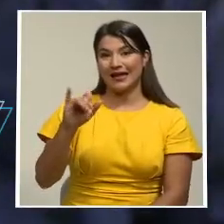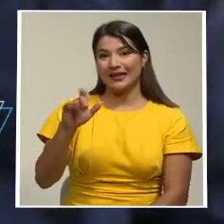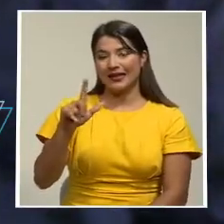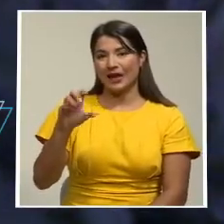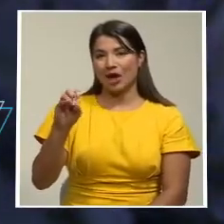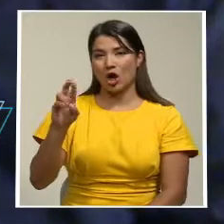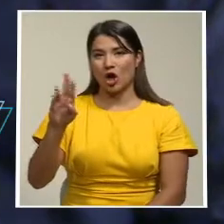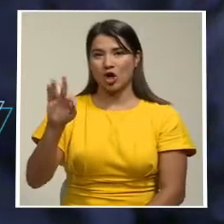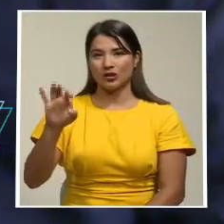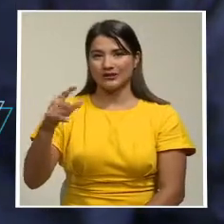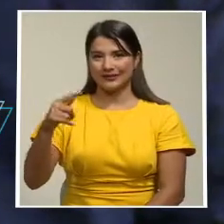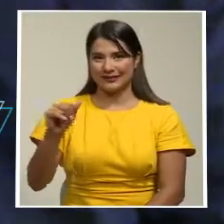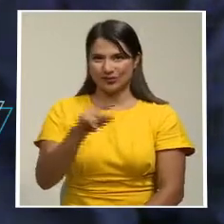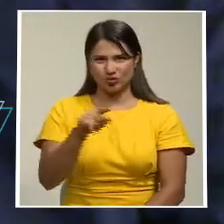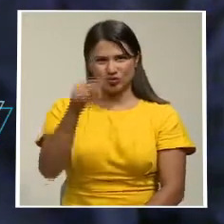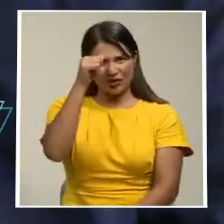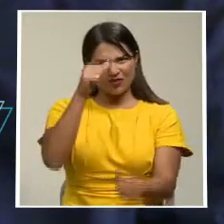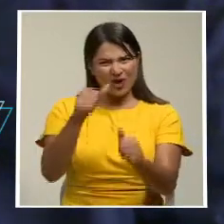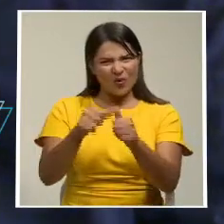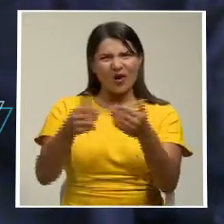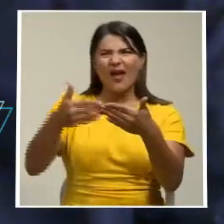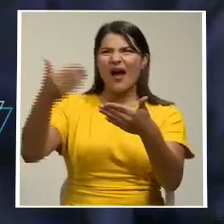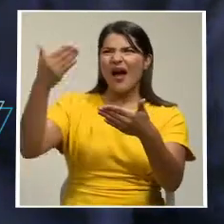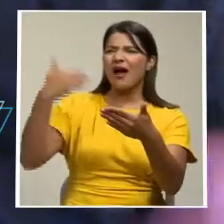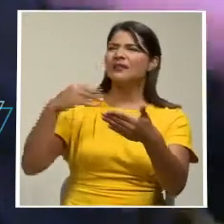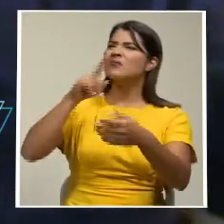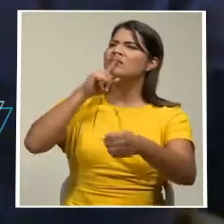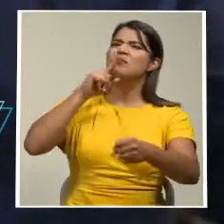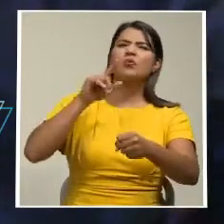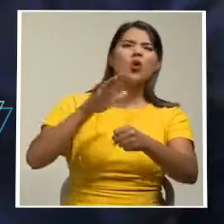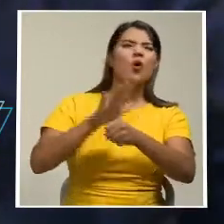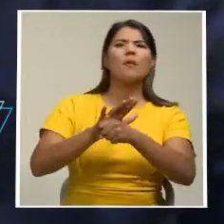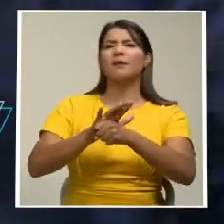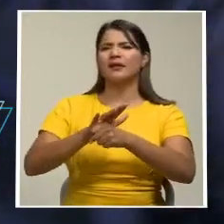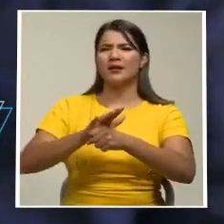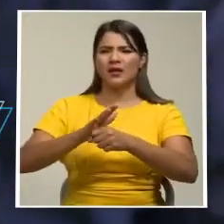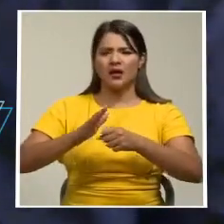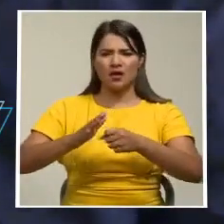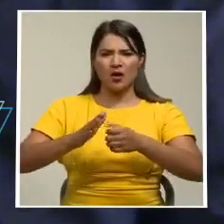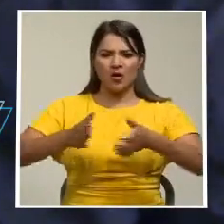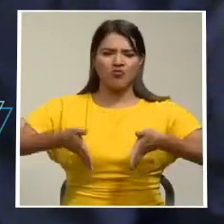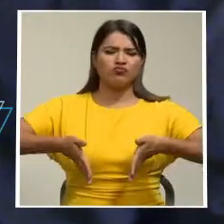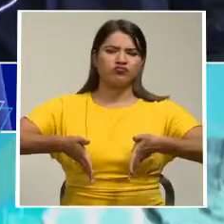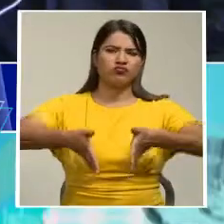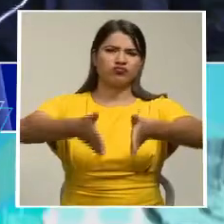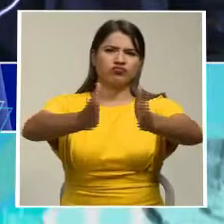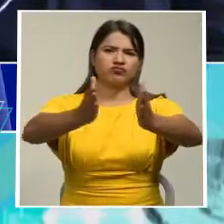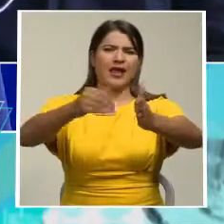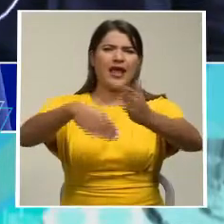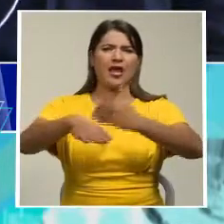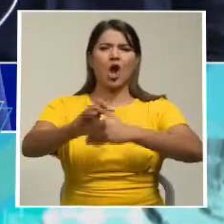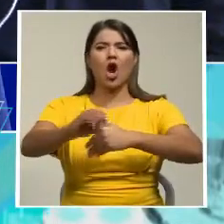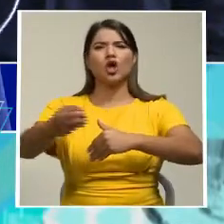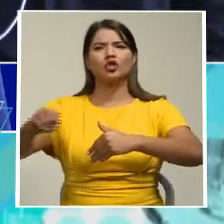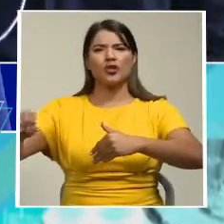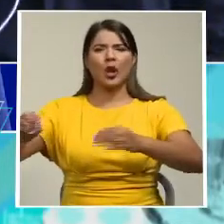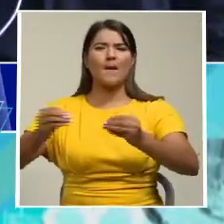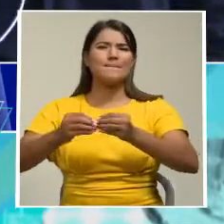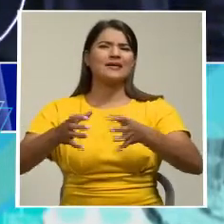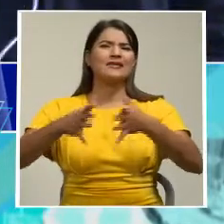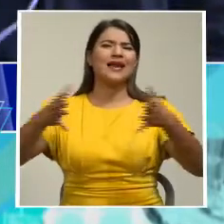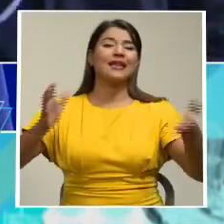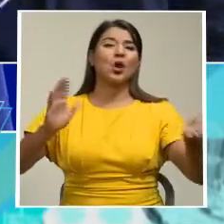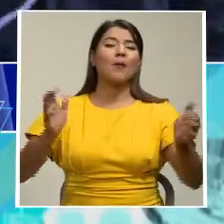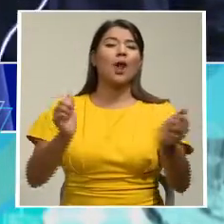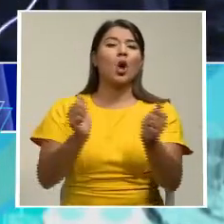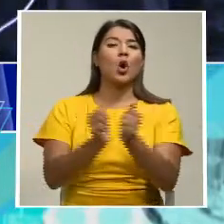había prometido un canal interoceánico que iba a sobrepasar el de Panamá, con un costo de $50 mil millones que lo